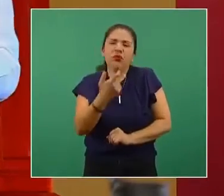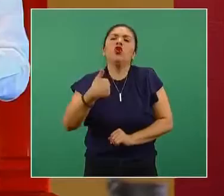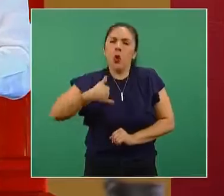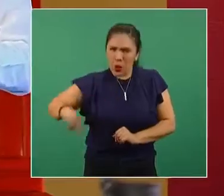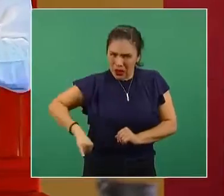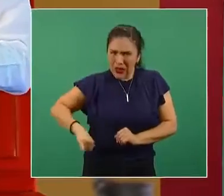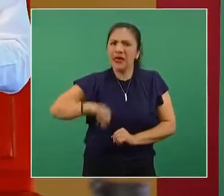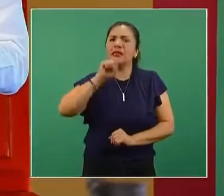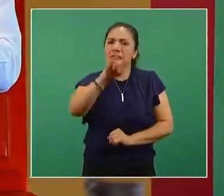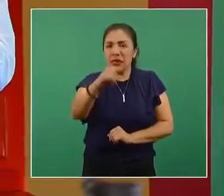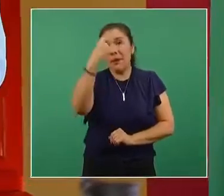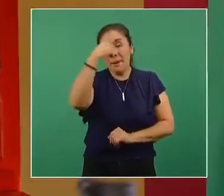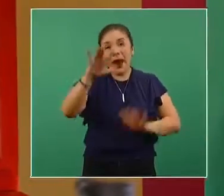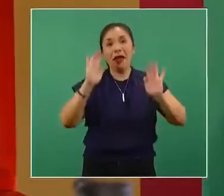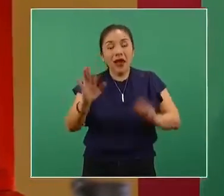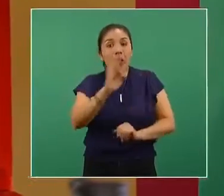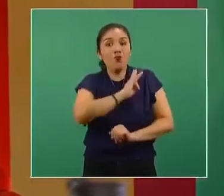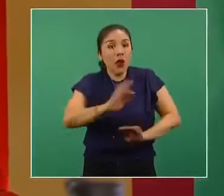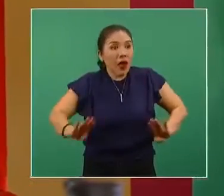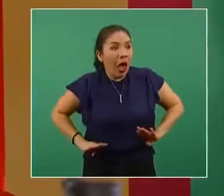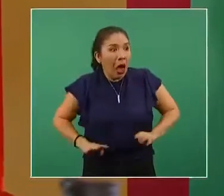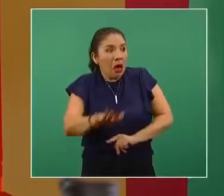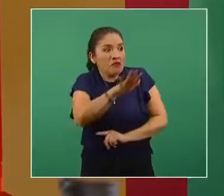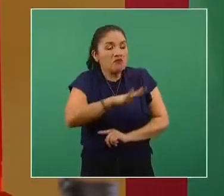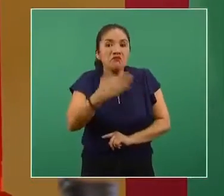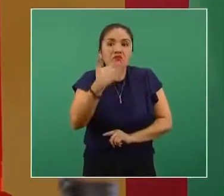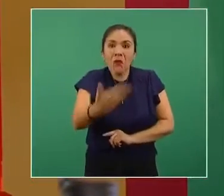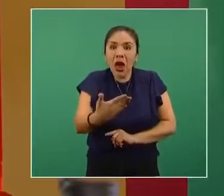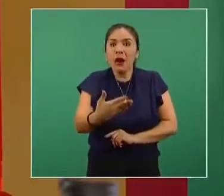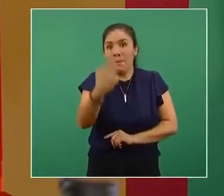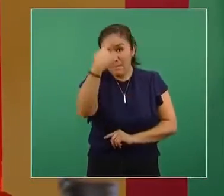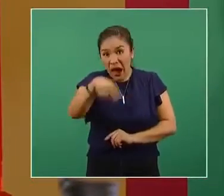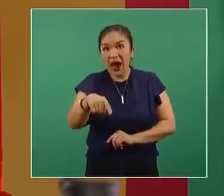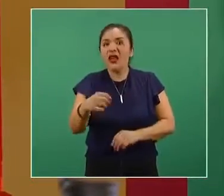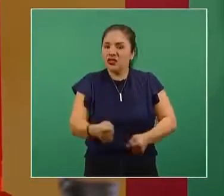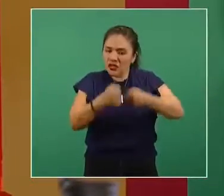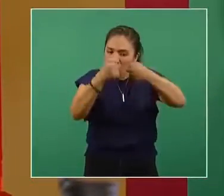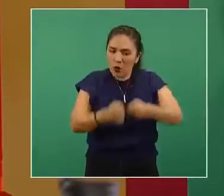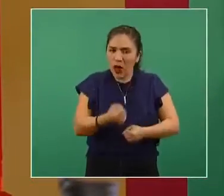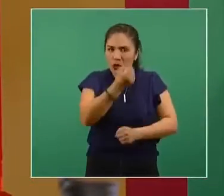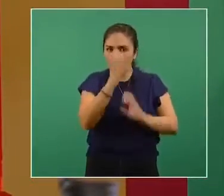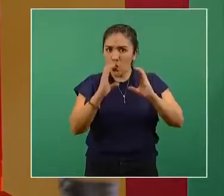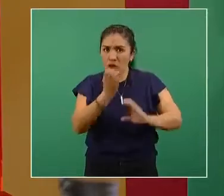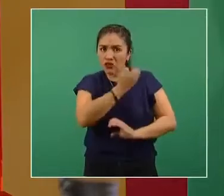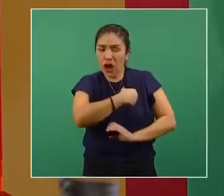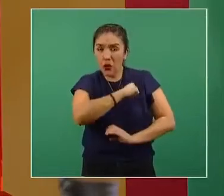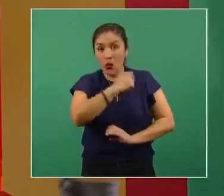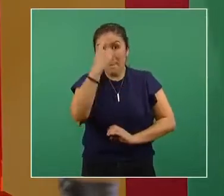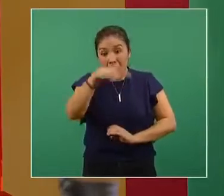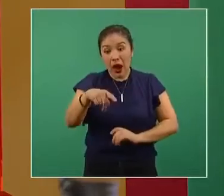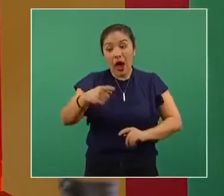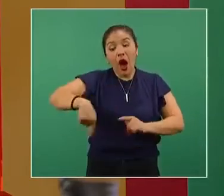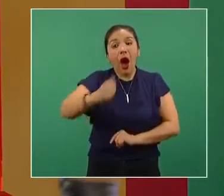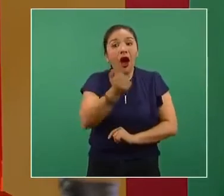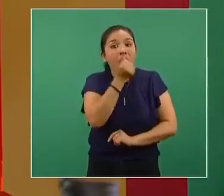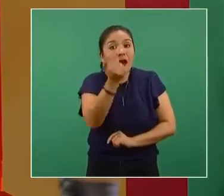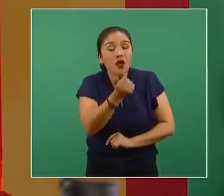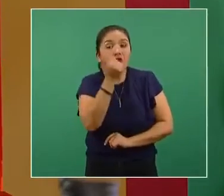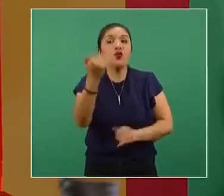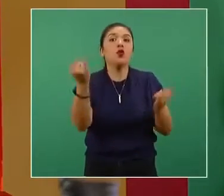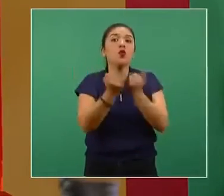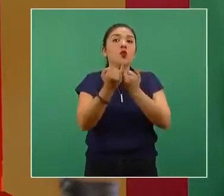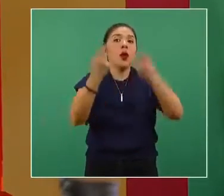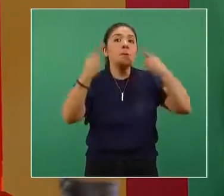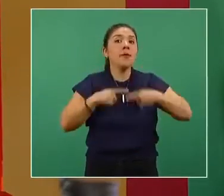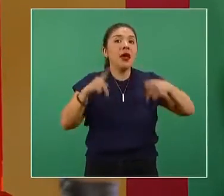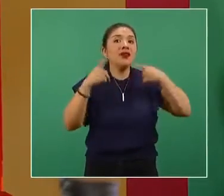interesa lograr que existan las condiciones apropiadas de seguridad sanitaria para educandos y personas